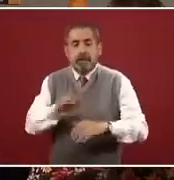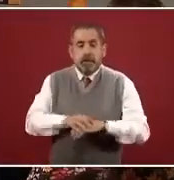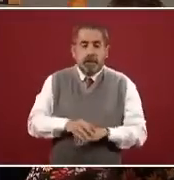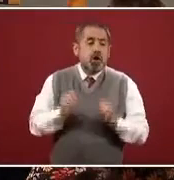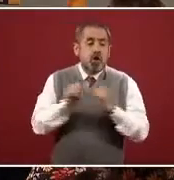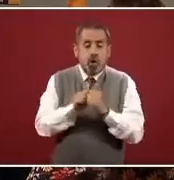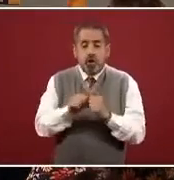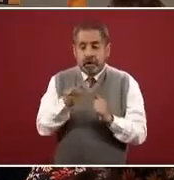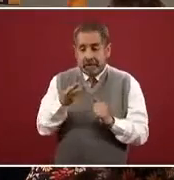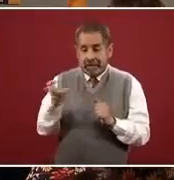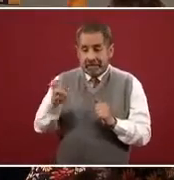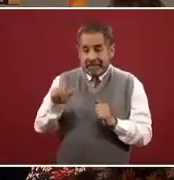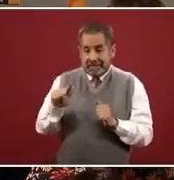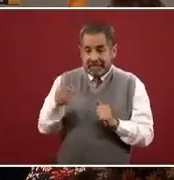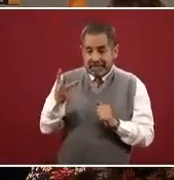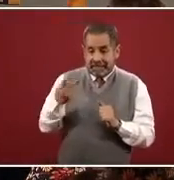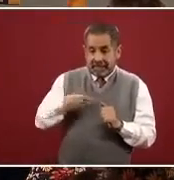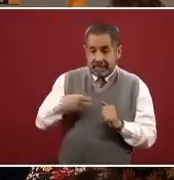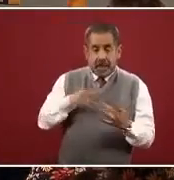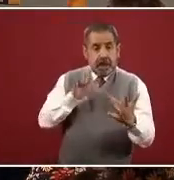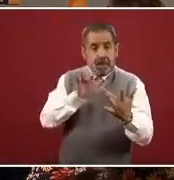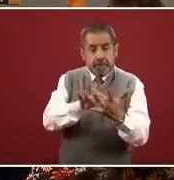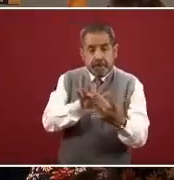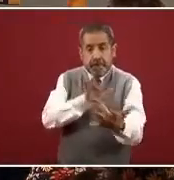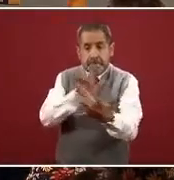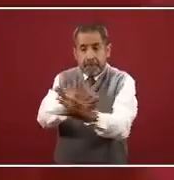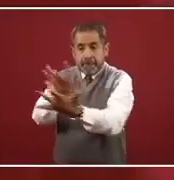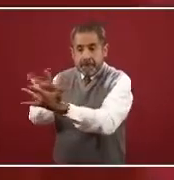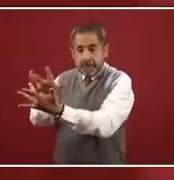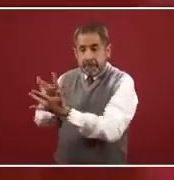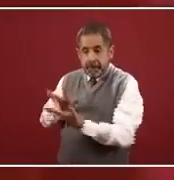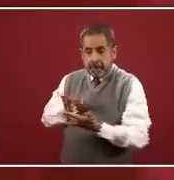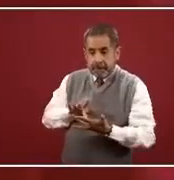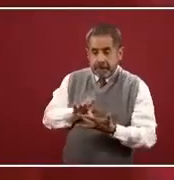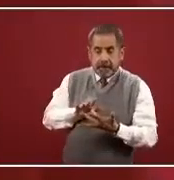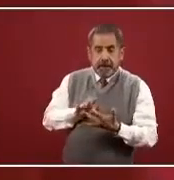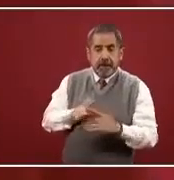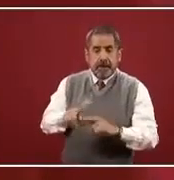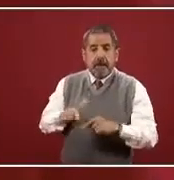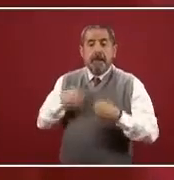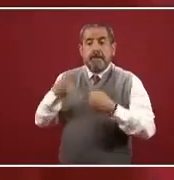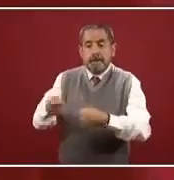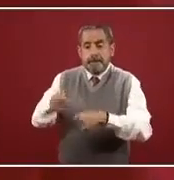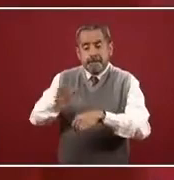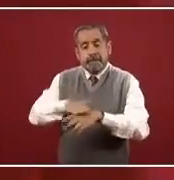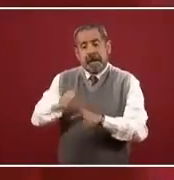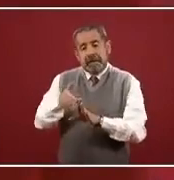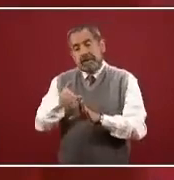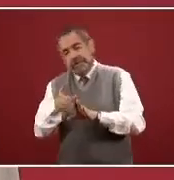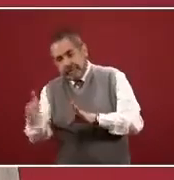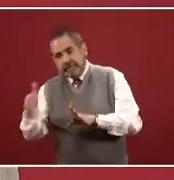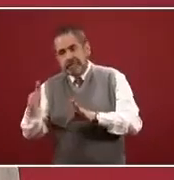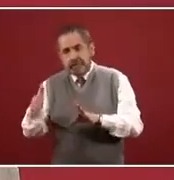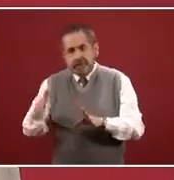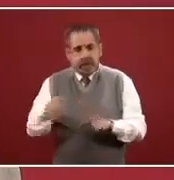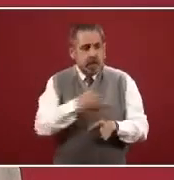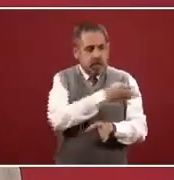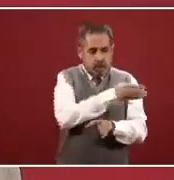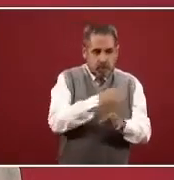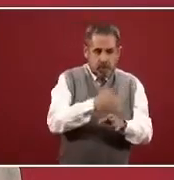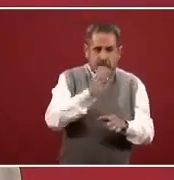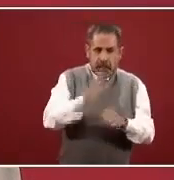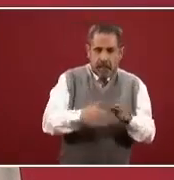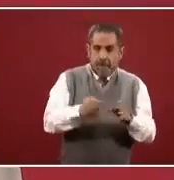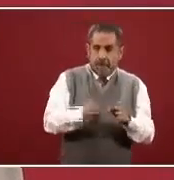estas 373 personas que se convirtieron en contactos, estos todavía tendrían más días hacia adelante, porque el contacto en su momento se